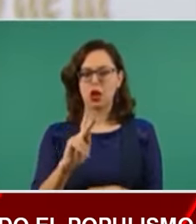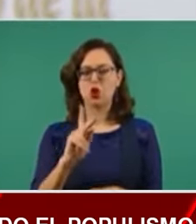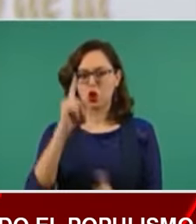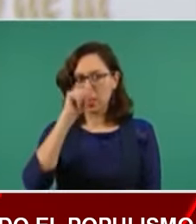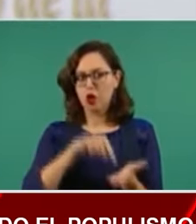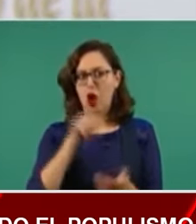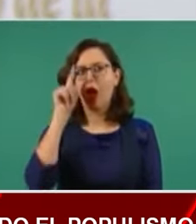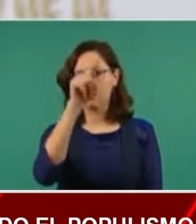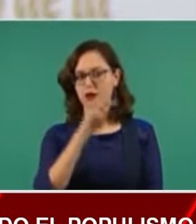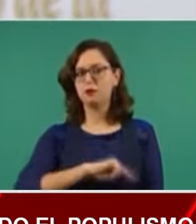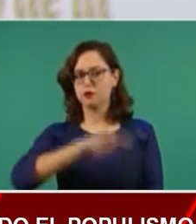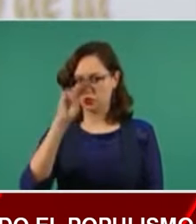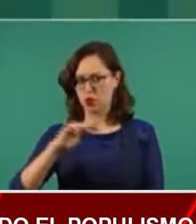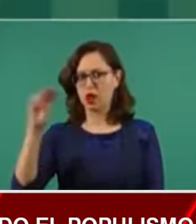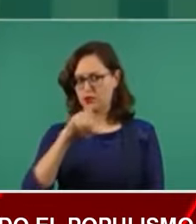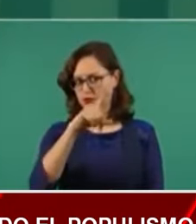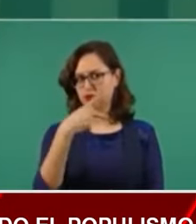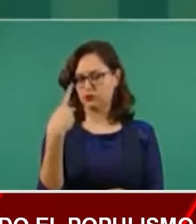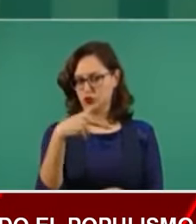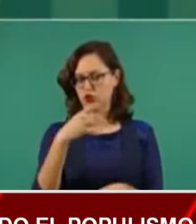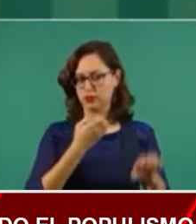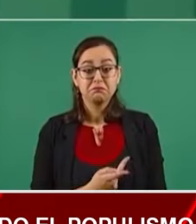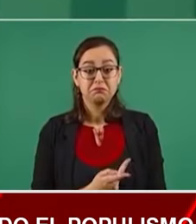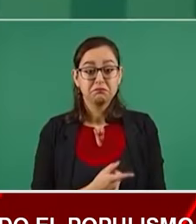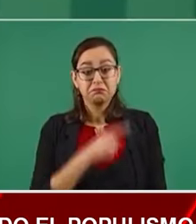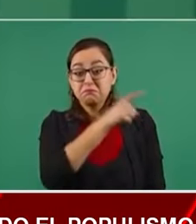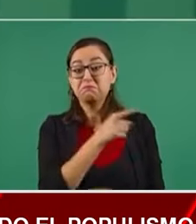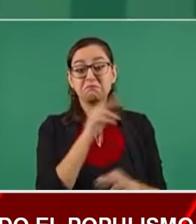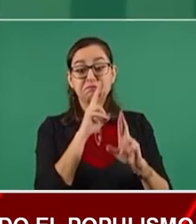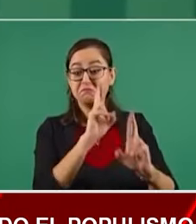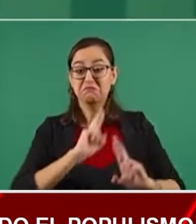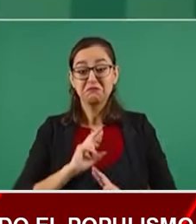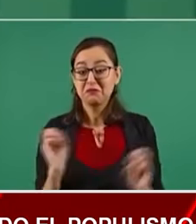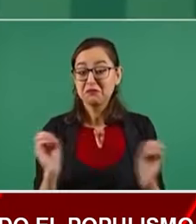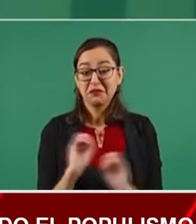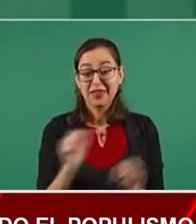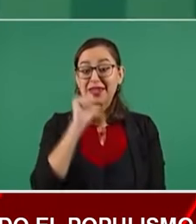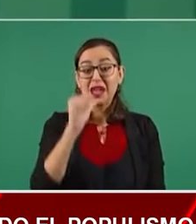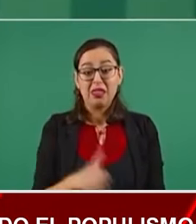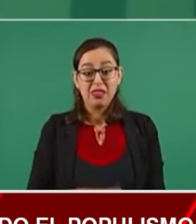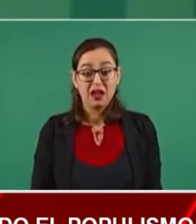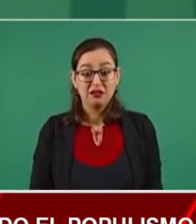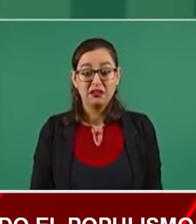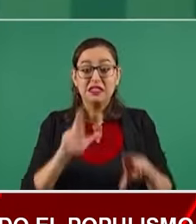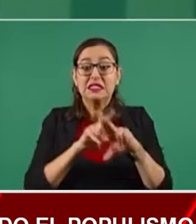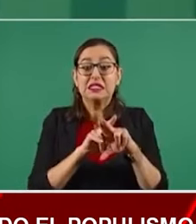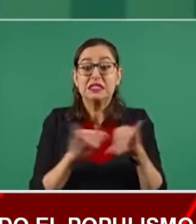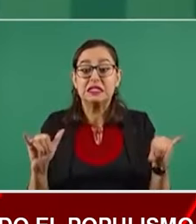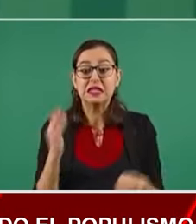en los que ni siquiera estuvo presente la dinastía borbónica. La conquista de México tuvo lugar, le recuerdo, bajo el reinado